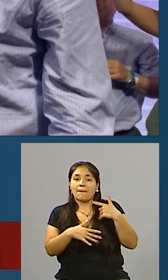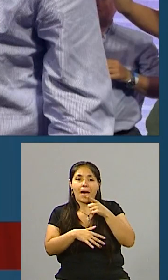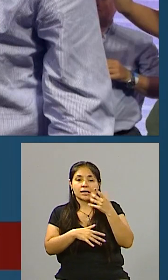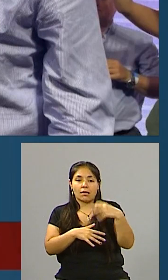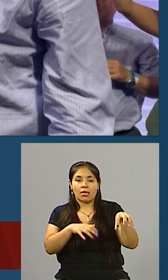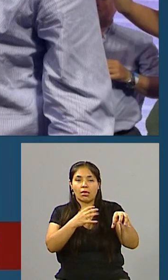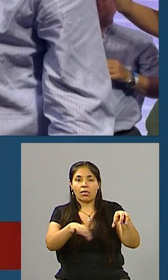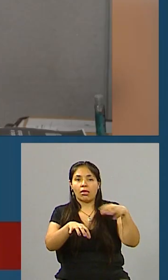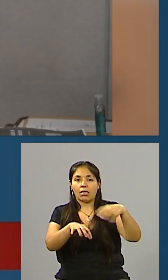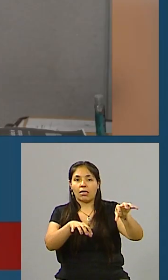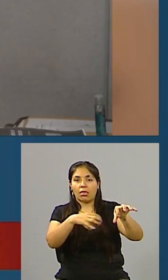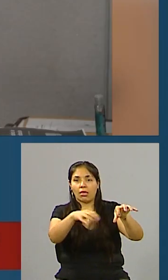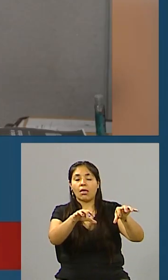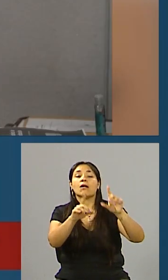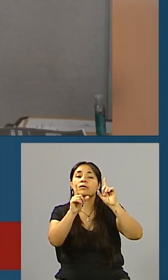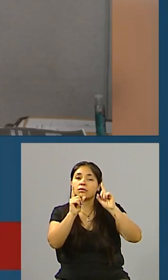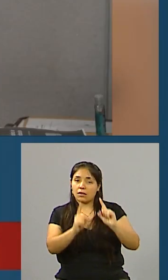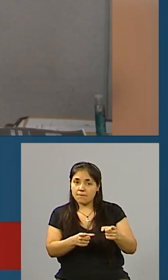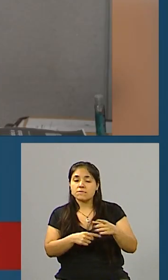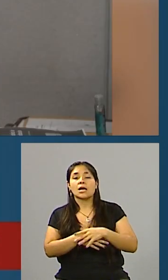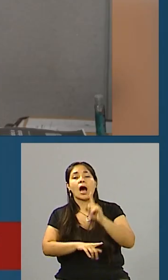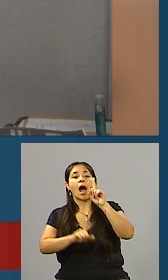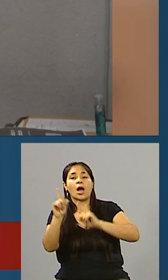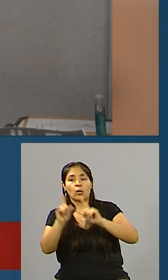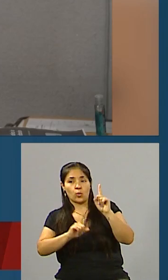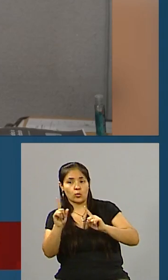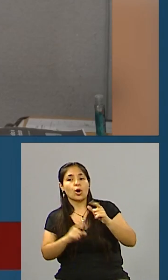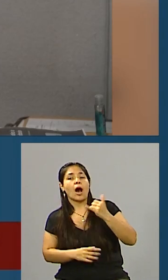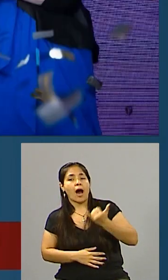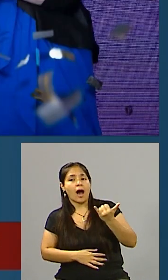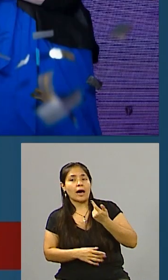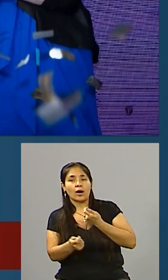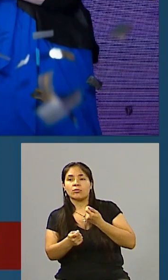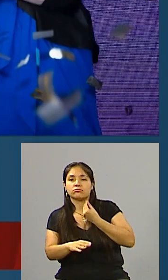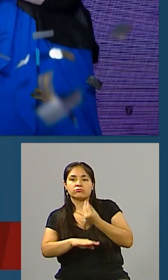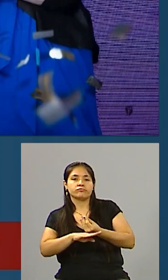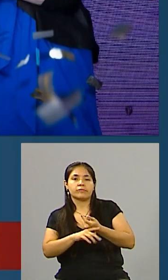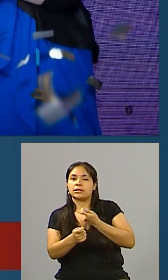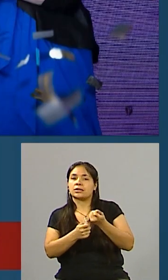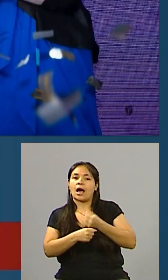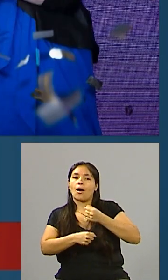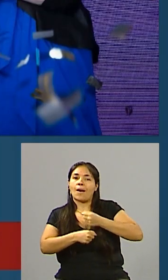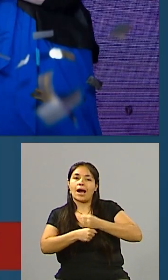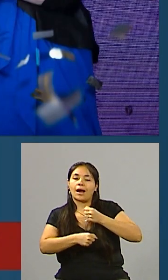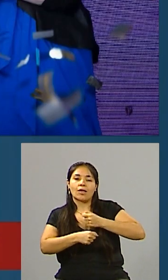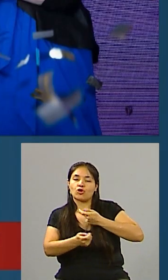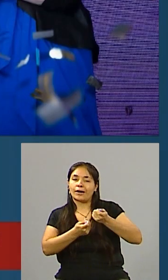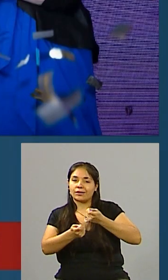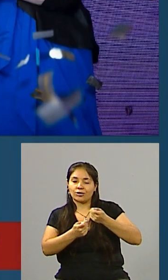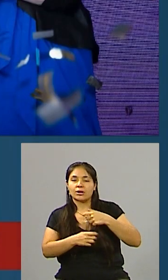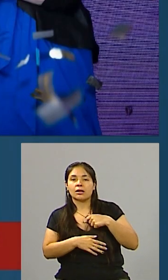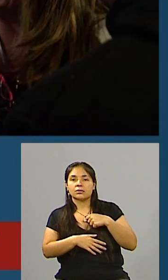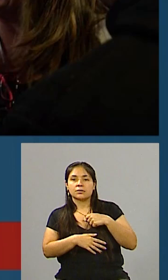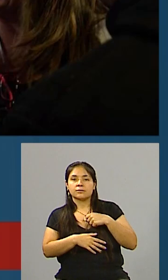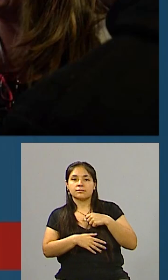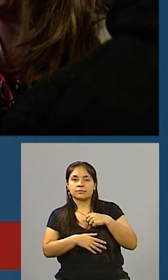y por otro lado, al menos los que tienen obligación de gestionar distintos distritos, que se muestran más